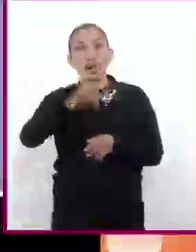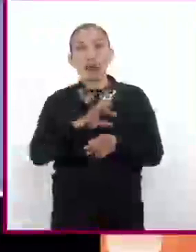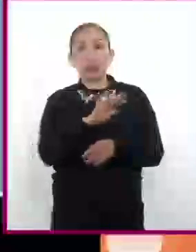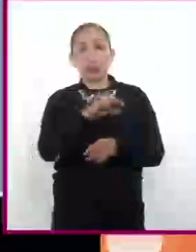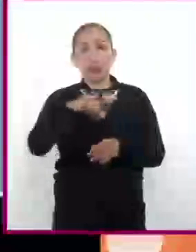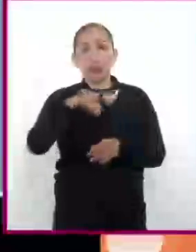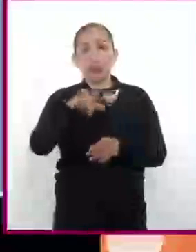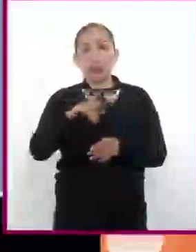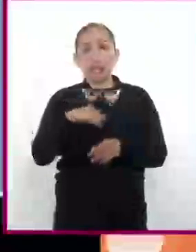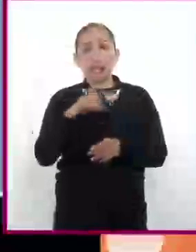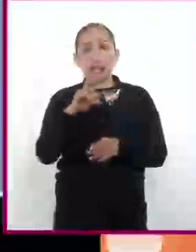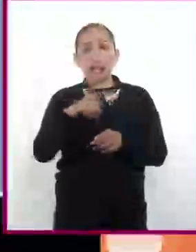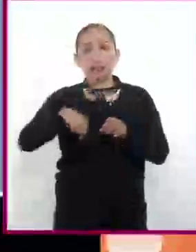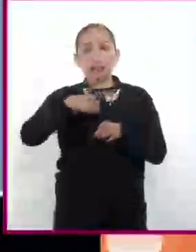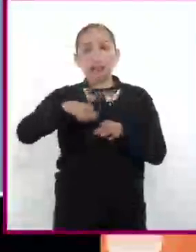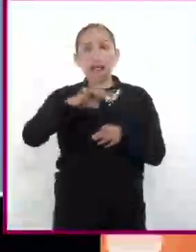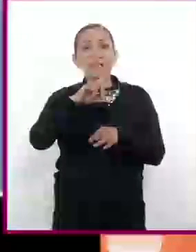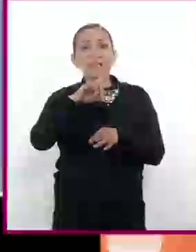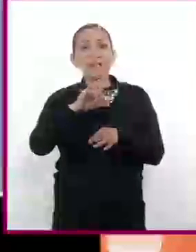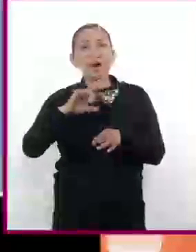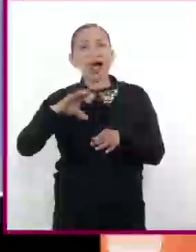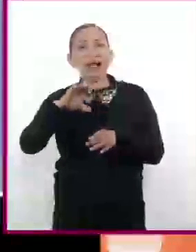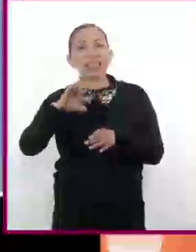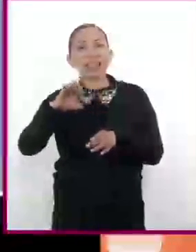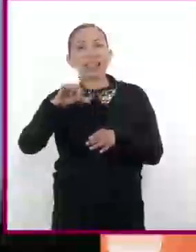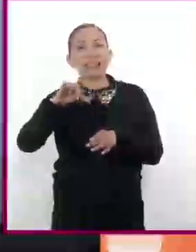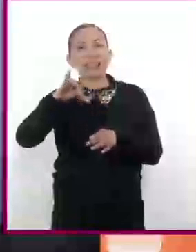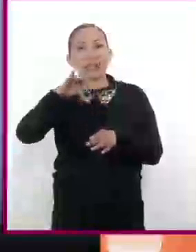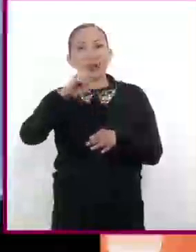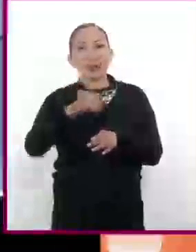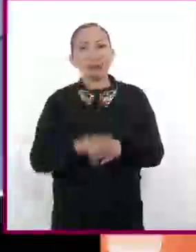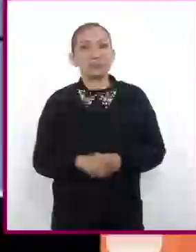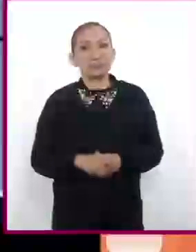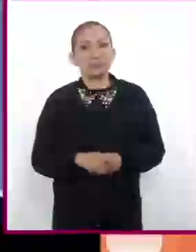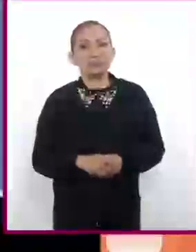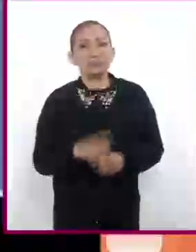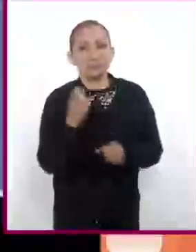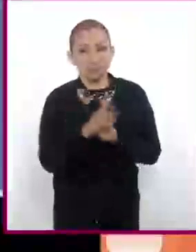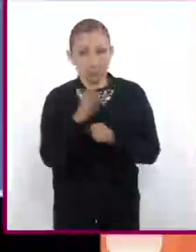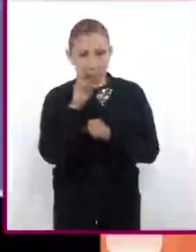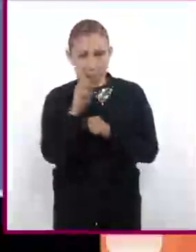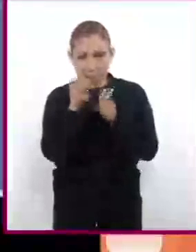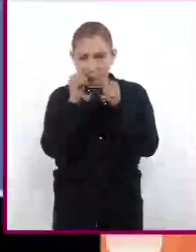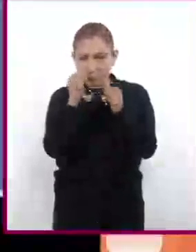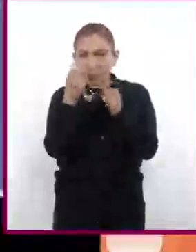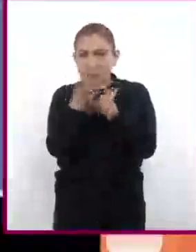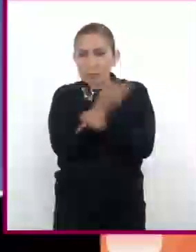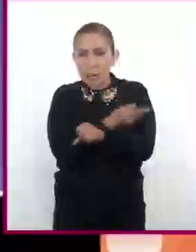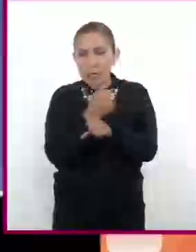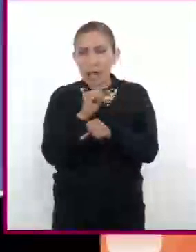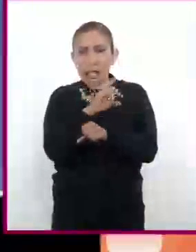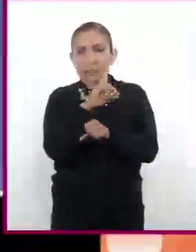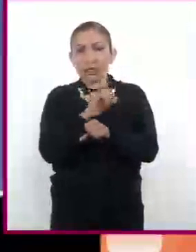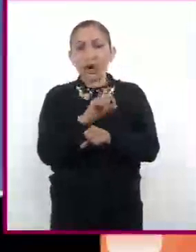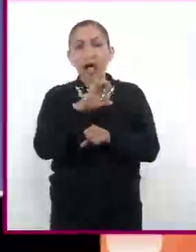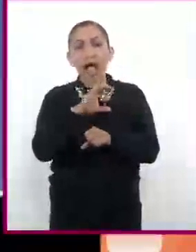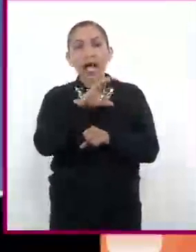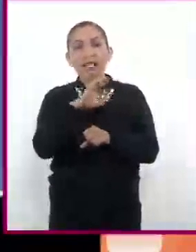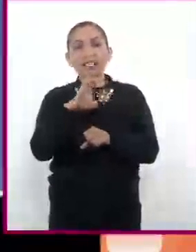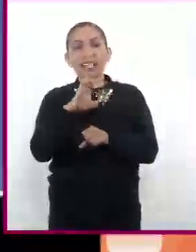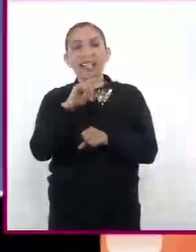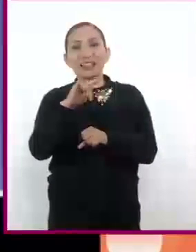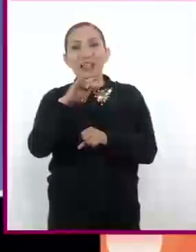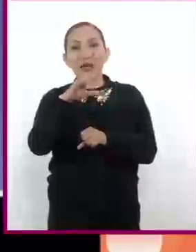50 mililitros de disolución de ácido acético. Primero observaremos lo que sucede con el ácido acético.